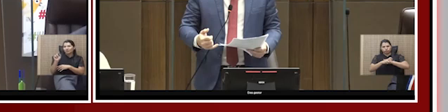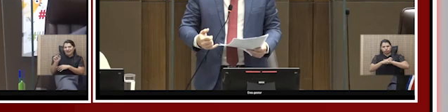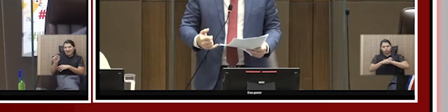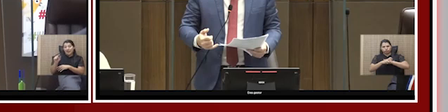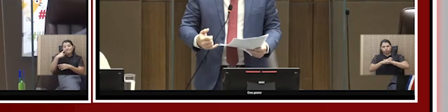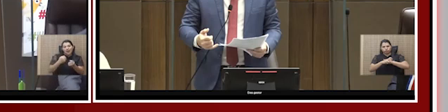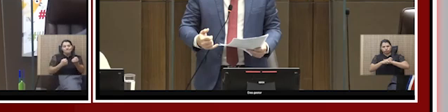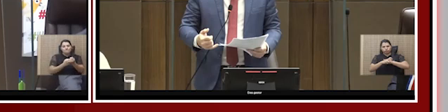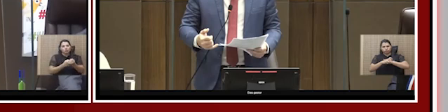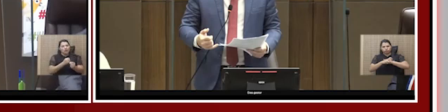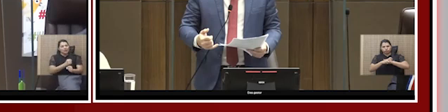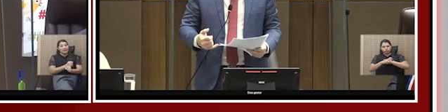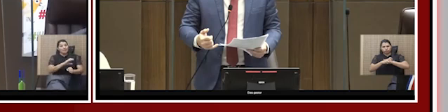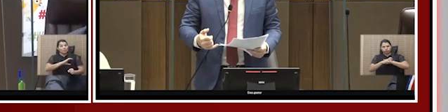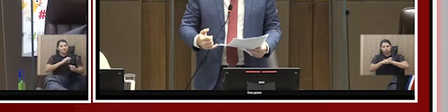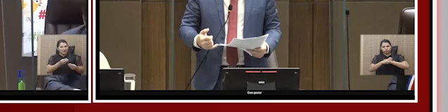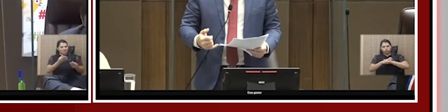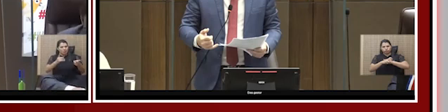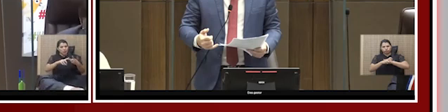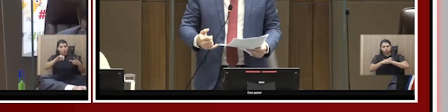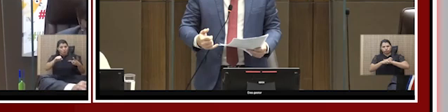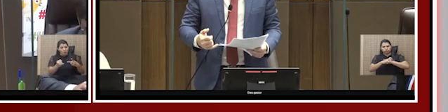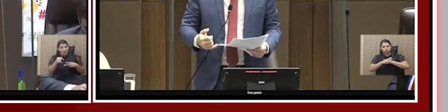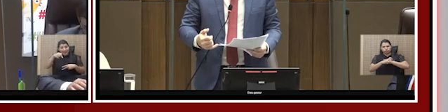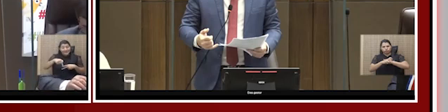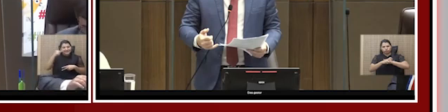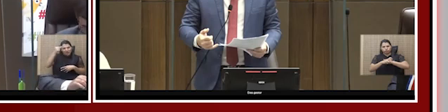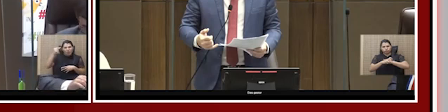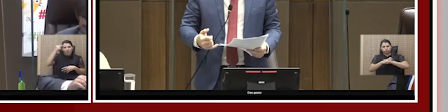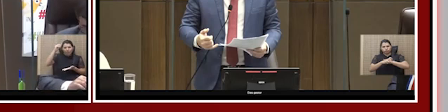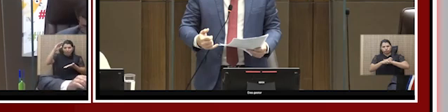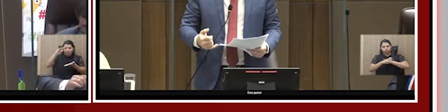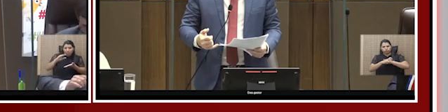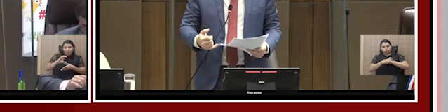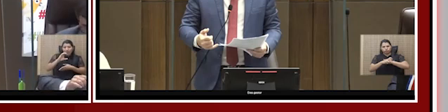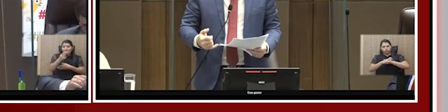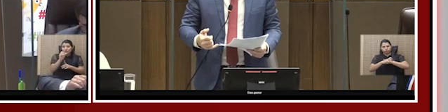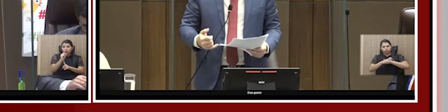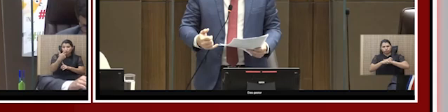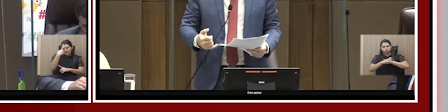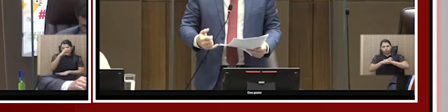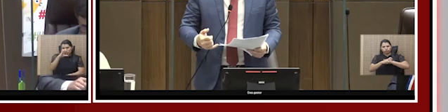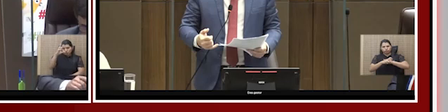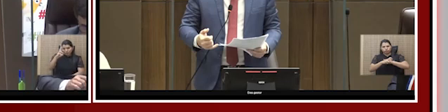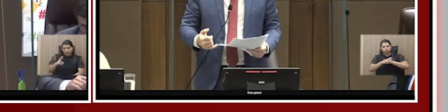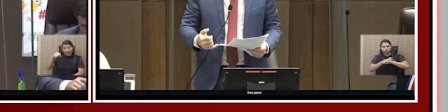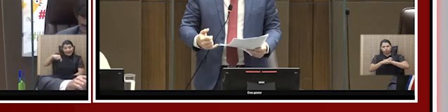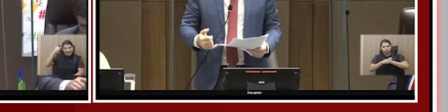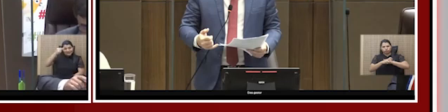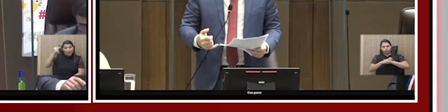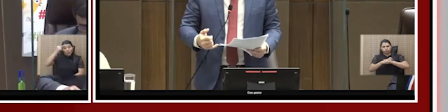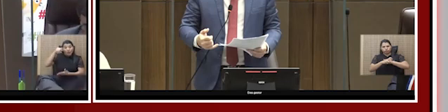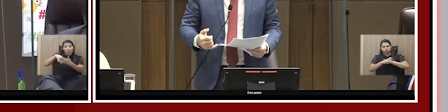el gobierno que más recortes ha tenido en la inversión social de este país. Es el gobierno también que en los eurobonos no